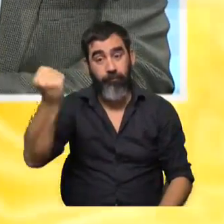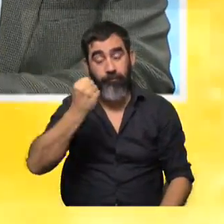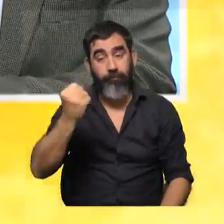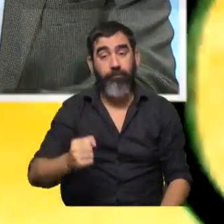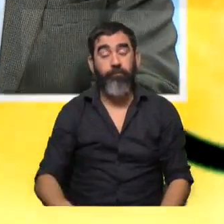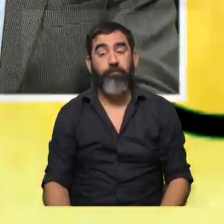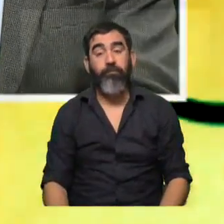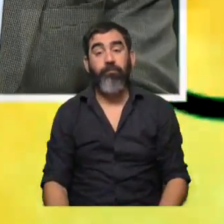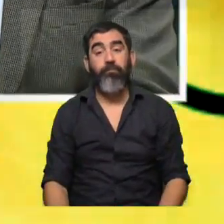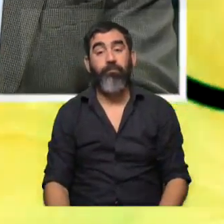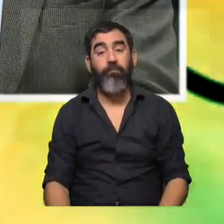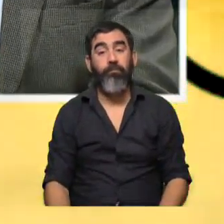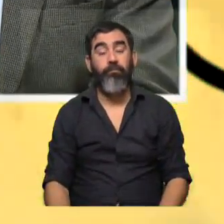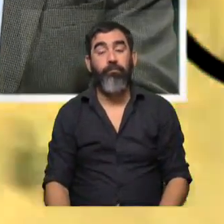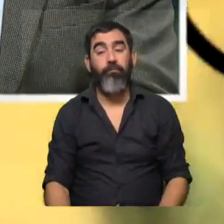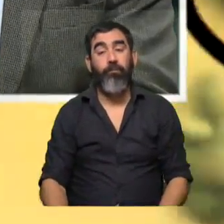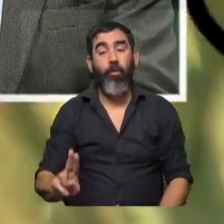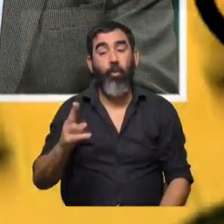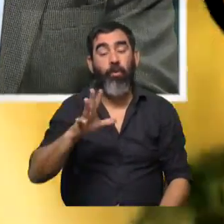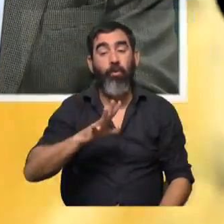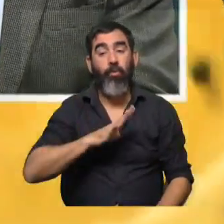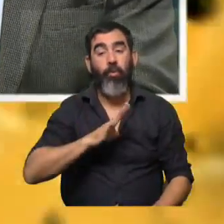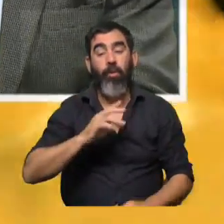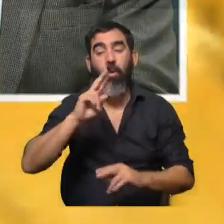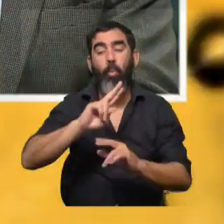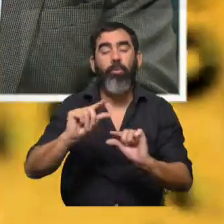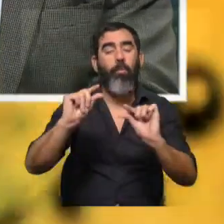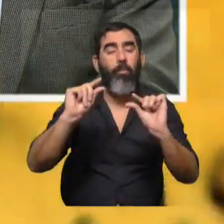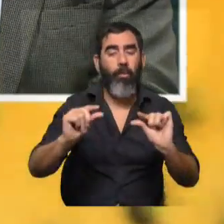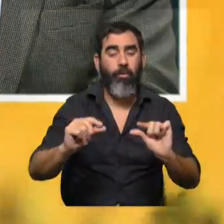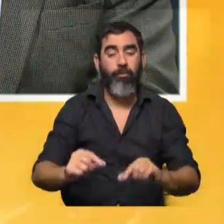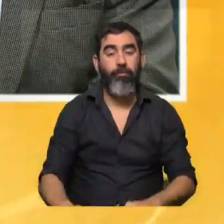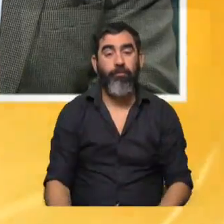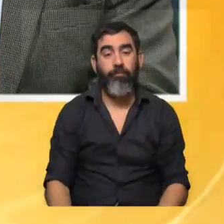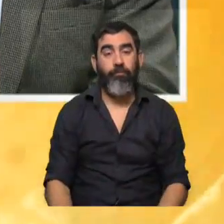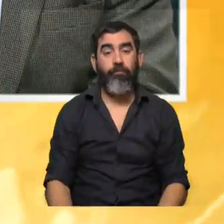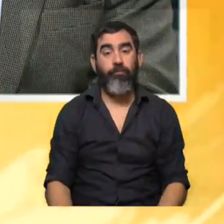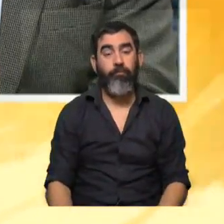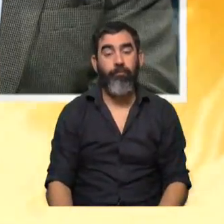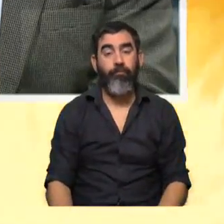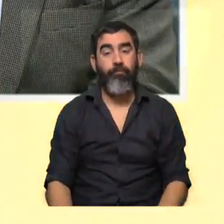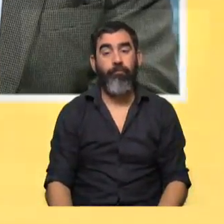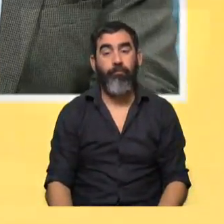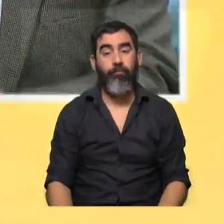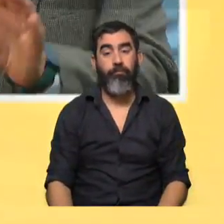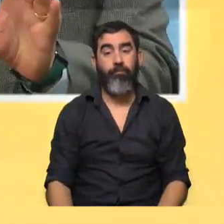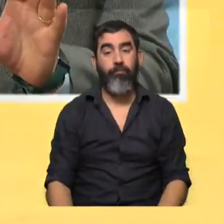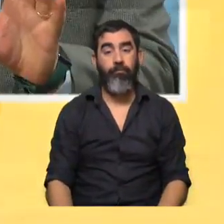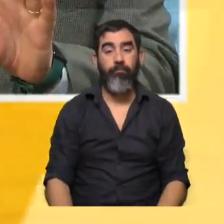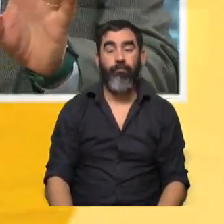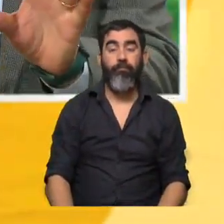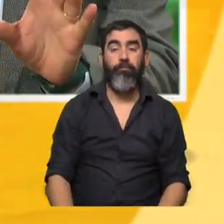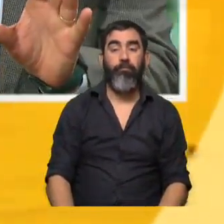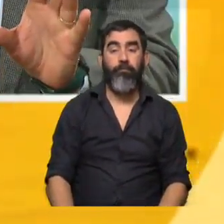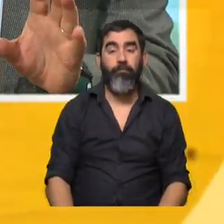lugares del territorio. En Uruguay todavía lo utilizamos muy poco. Y bueno, y estamos, bueno, por lo menos